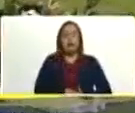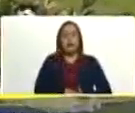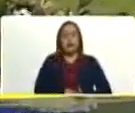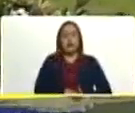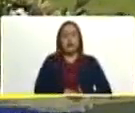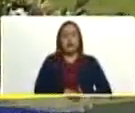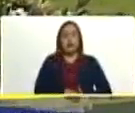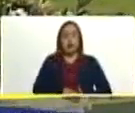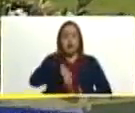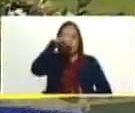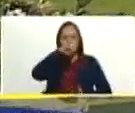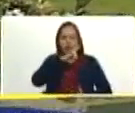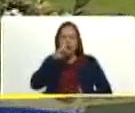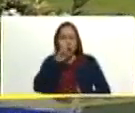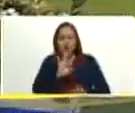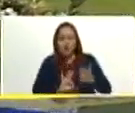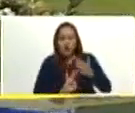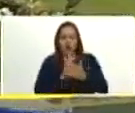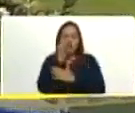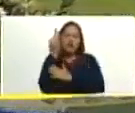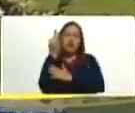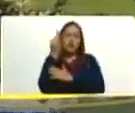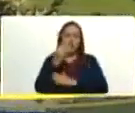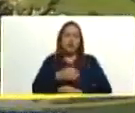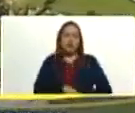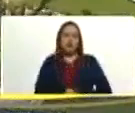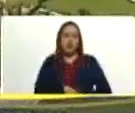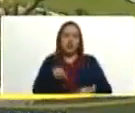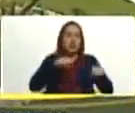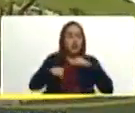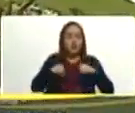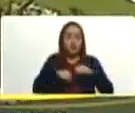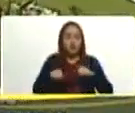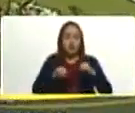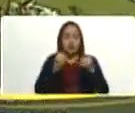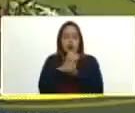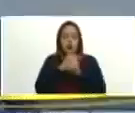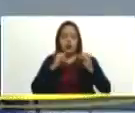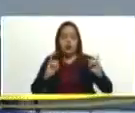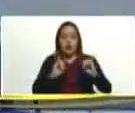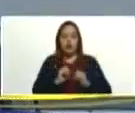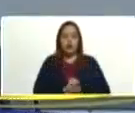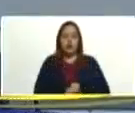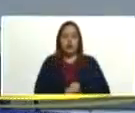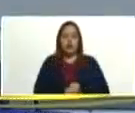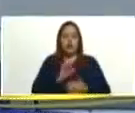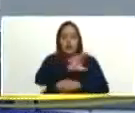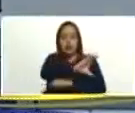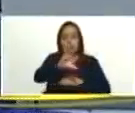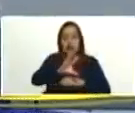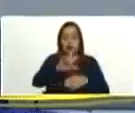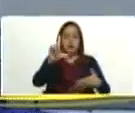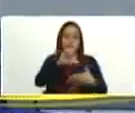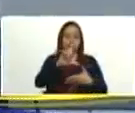Desde los padres fundadores de los movimientos de independencia del Caribe y de América